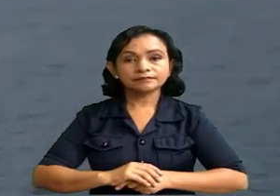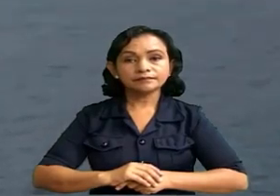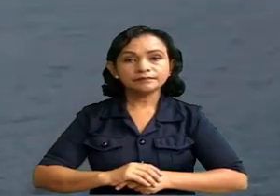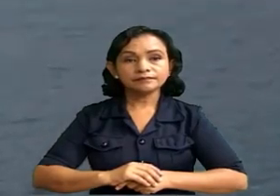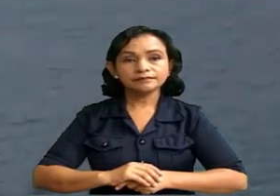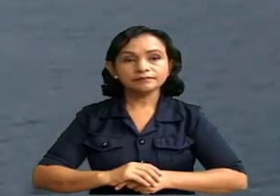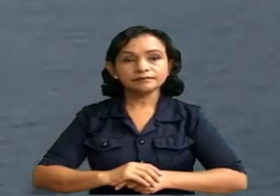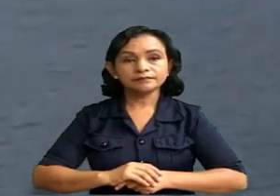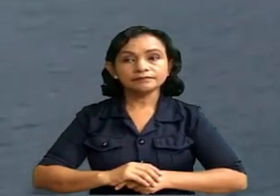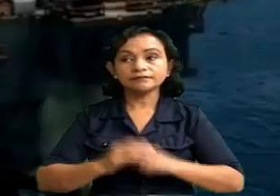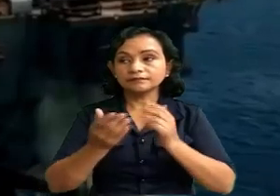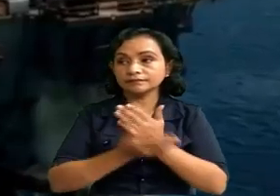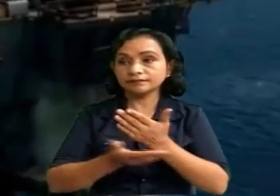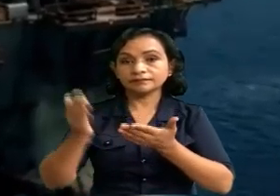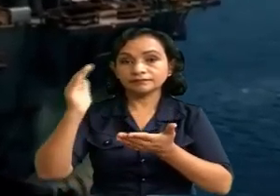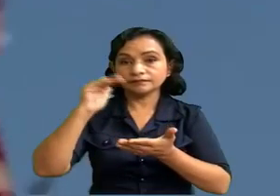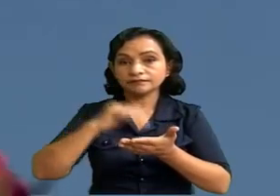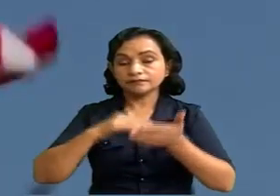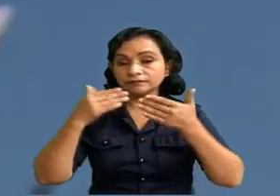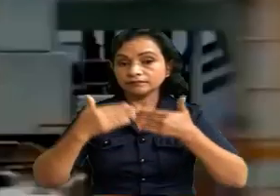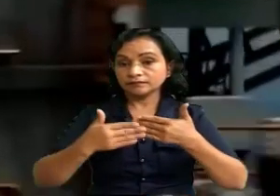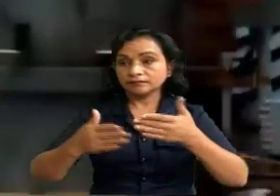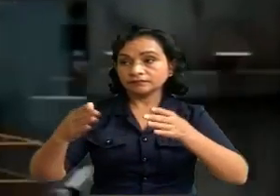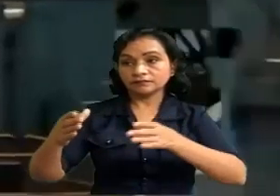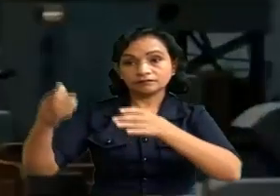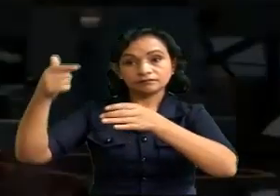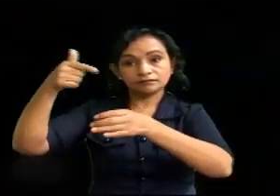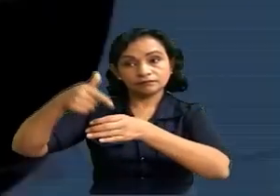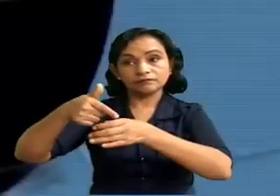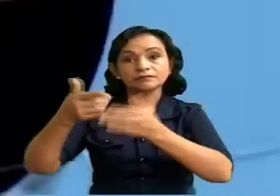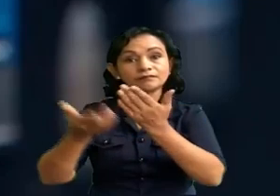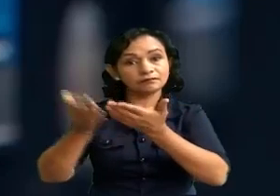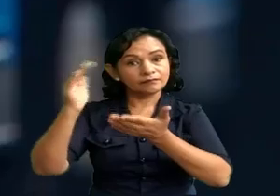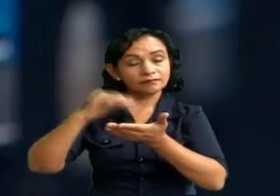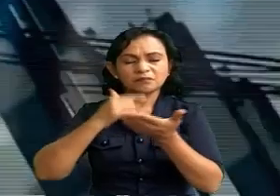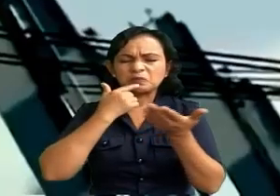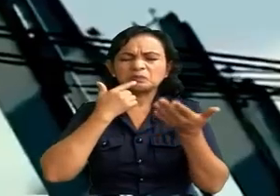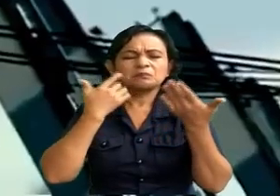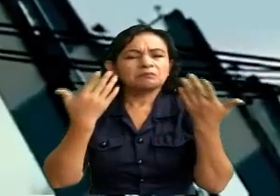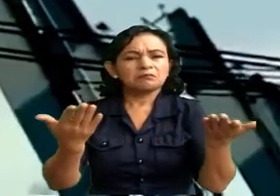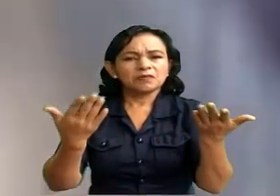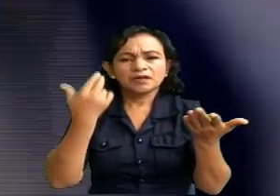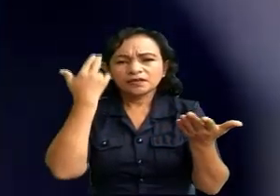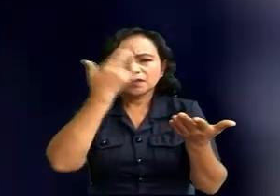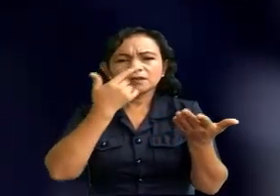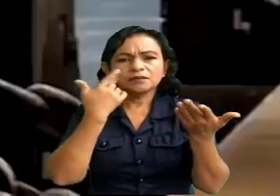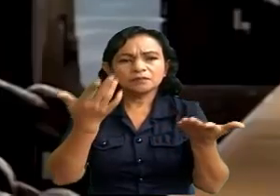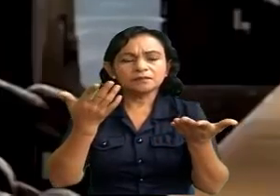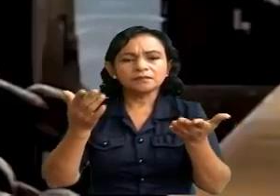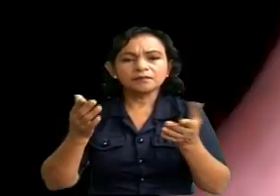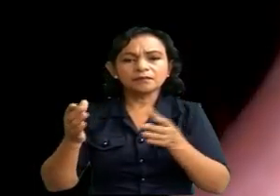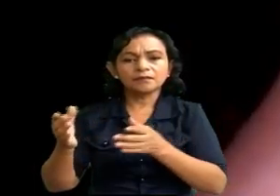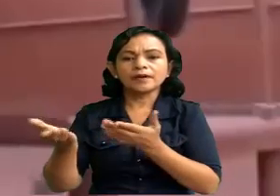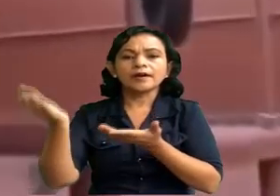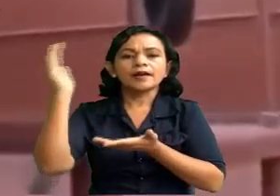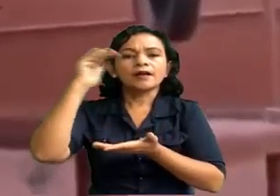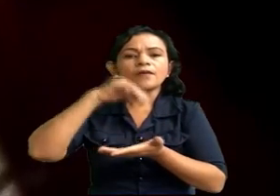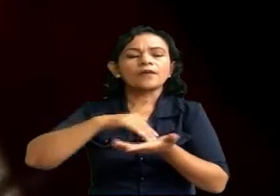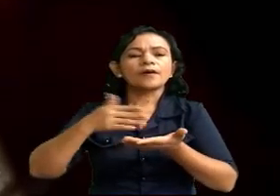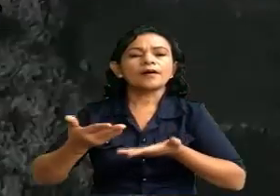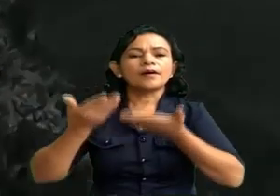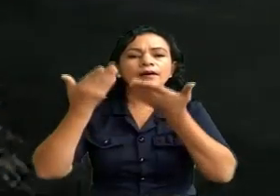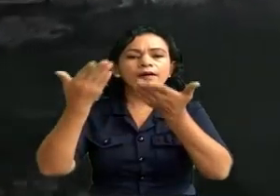es volver a la apertura petrolera. ¿Eh? ¿Para qué? Para entregarle de nuevo